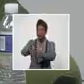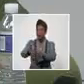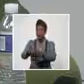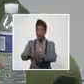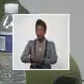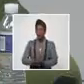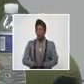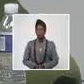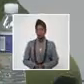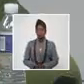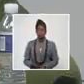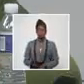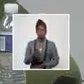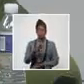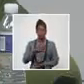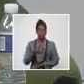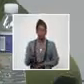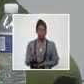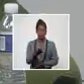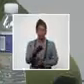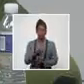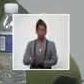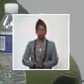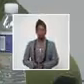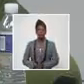que quiero ratificar es que eso es falso.